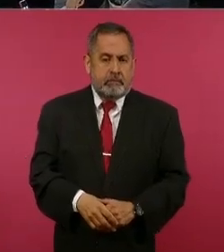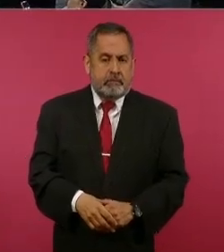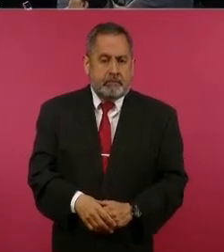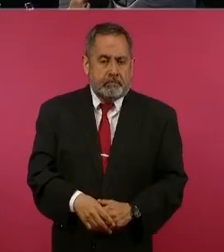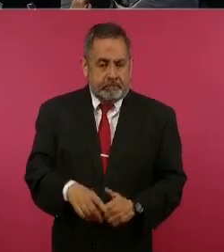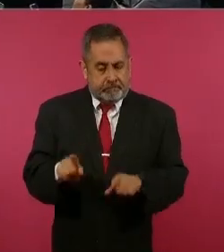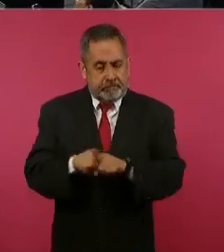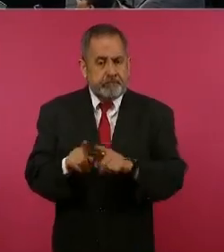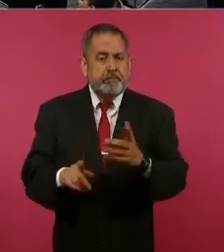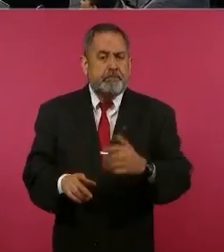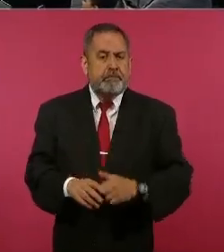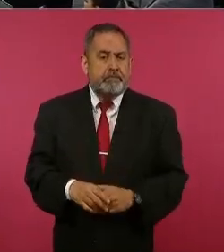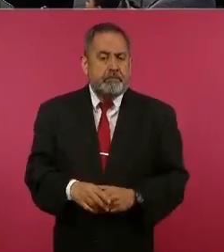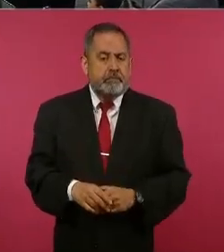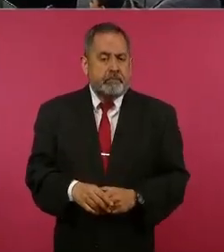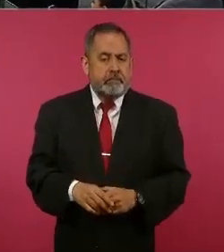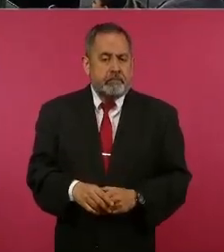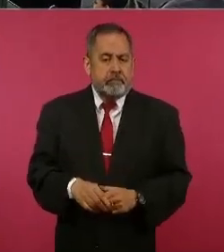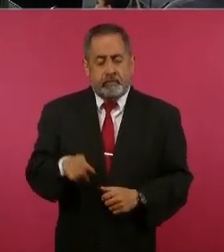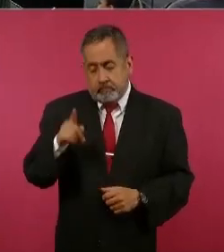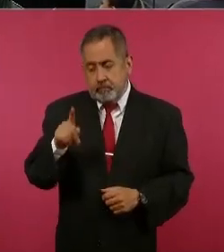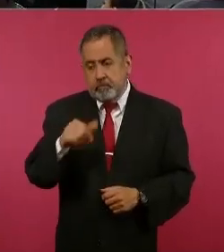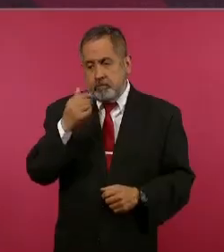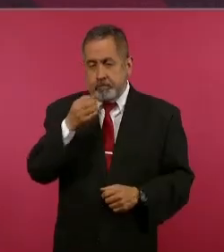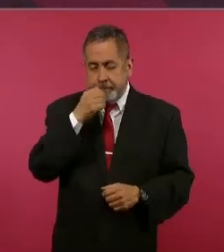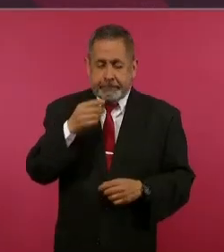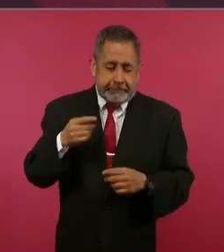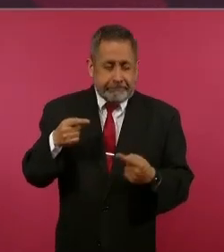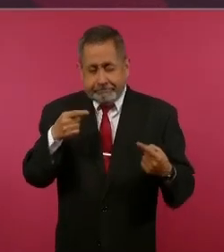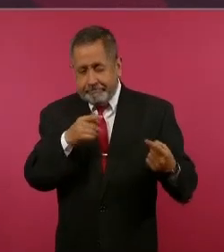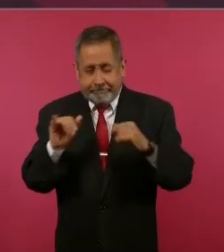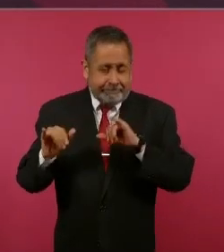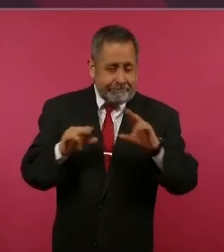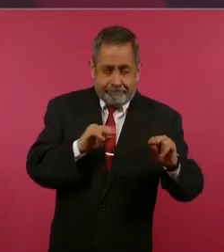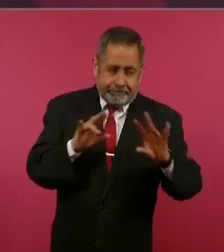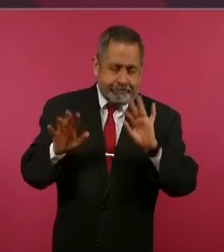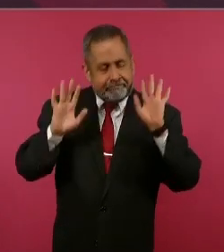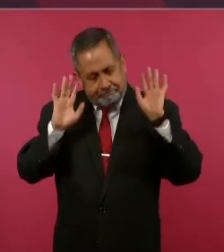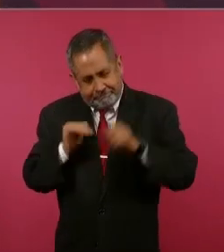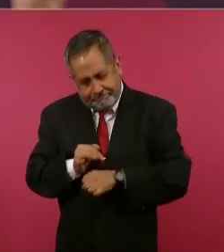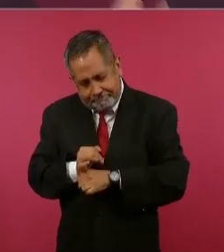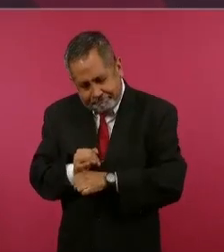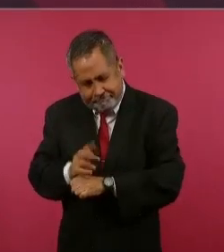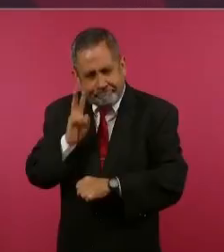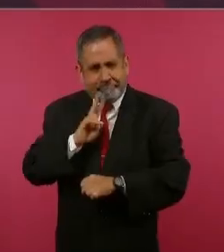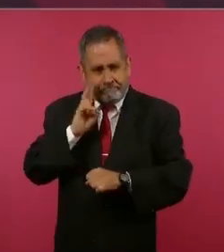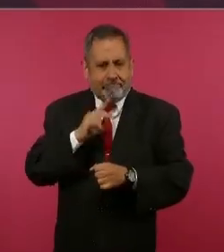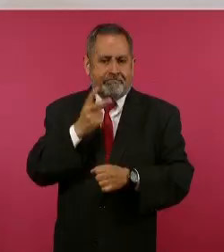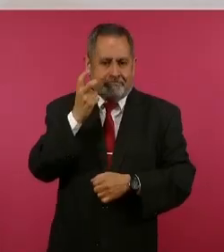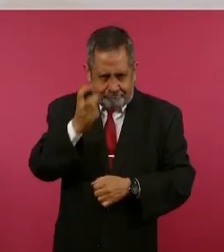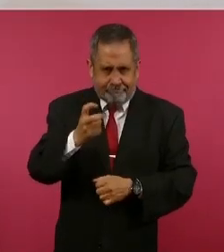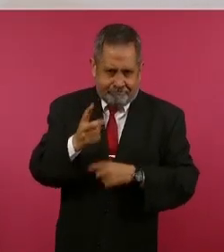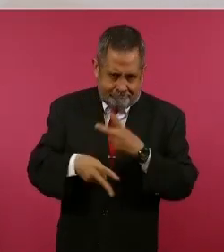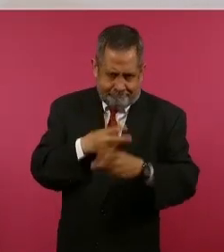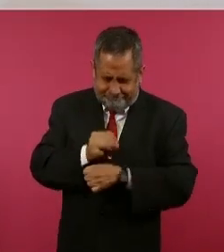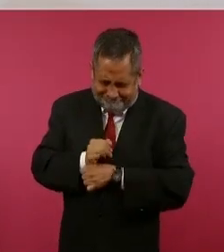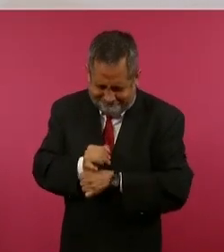Además, que esto es también muy polémico, pero para eso la